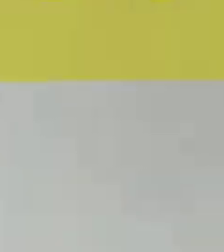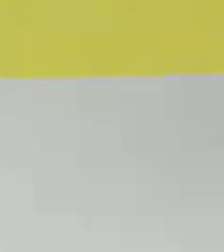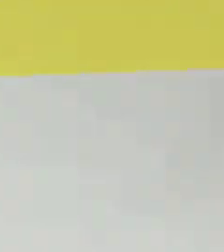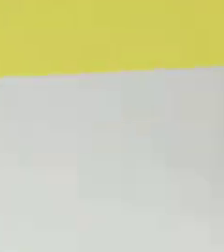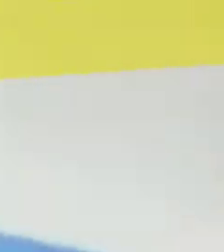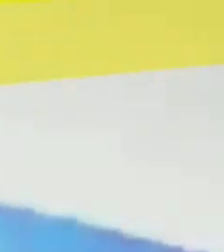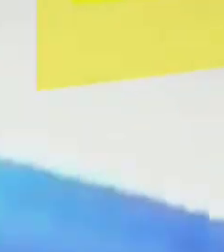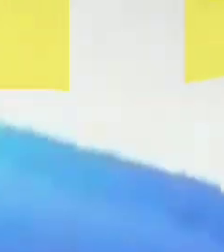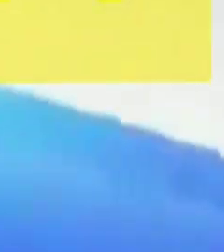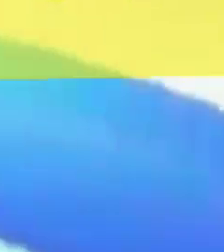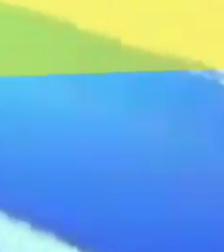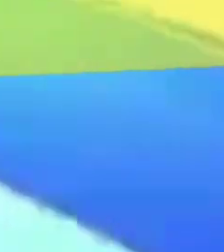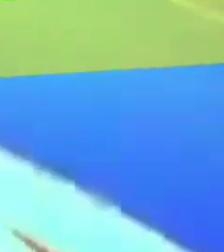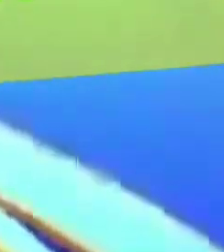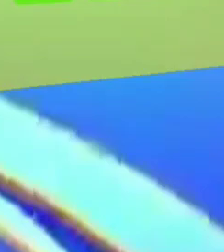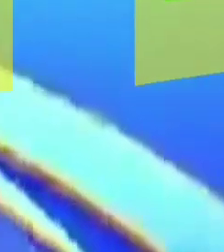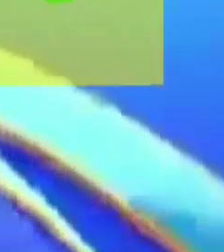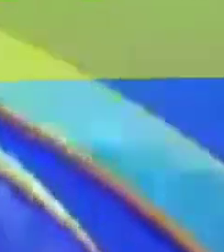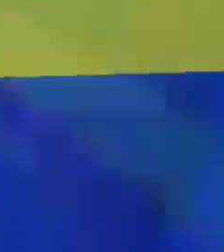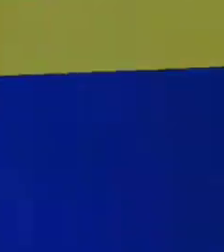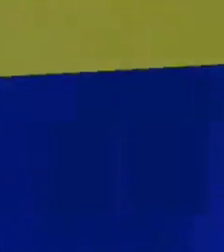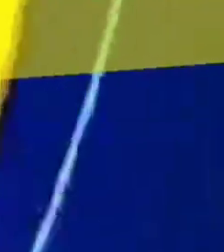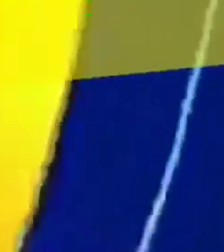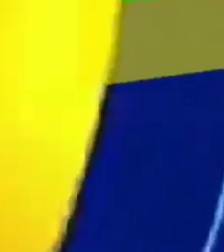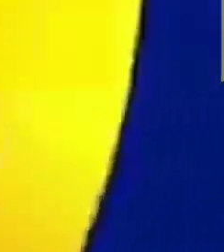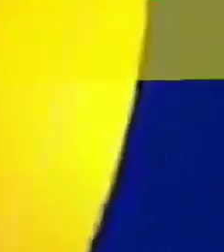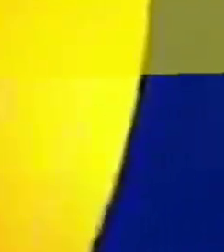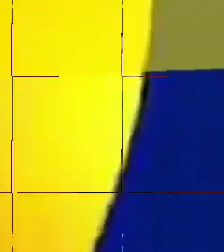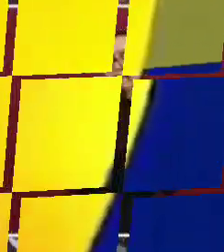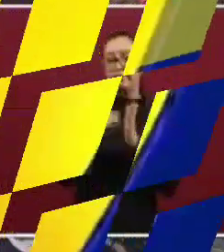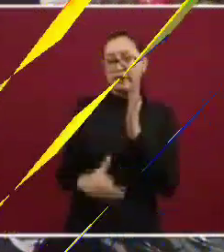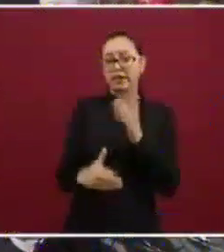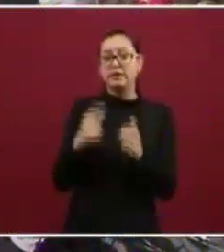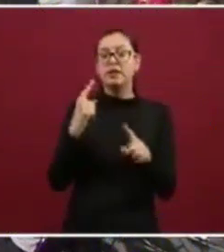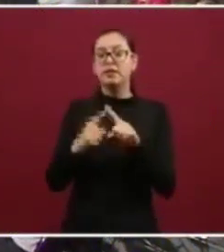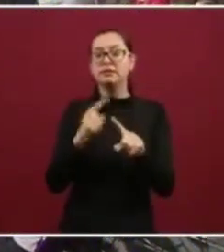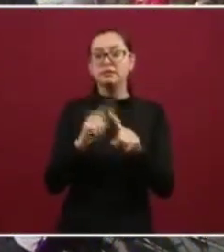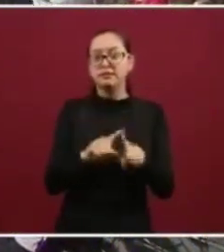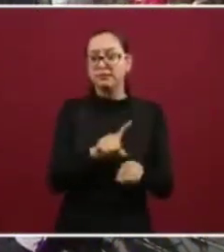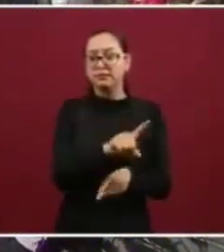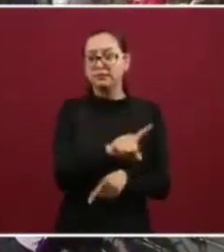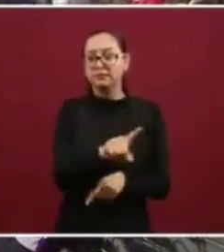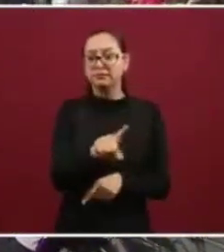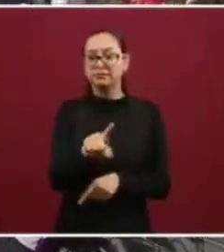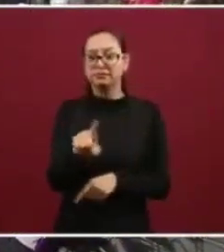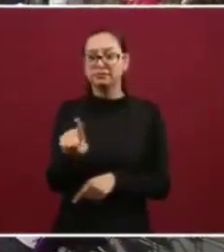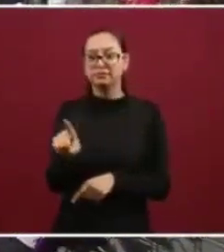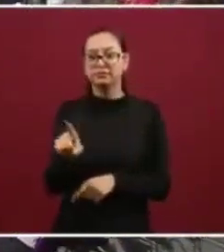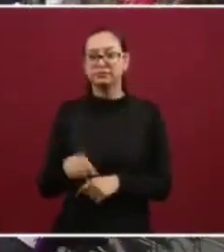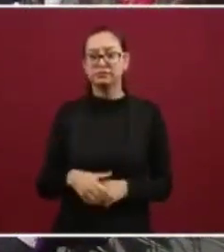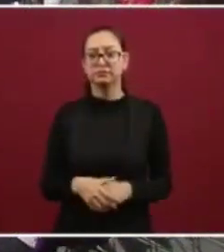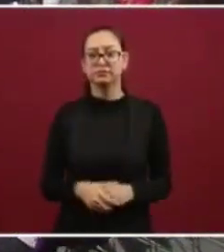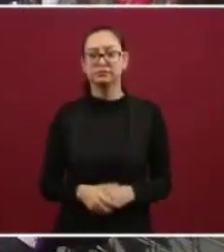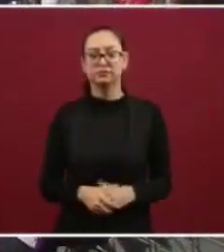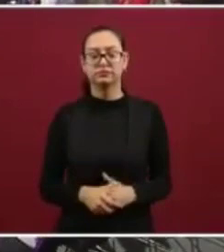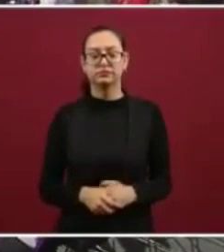tengo un equipo preferido. Mi equipo se llama México. Gracias, presidente. Buenos